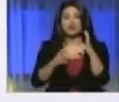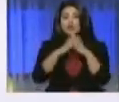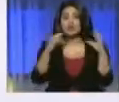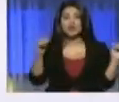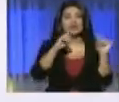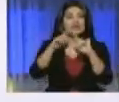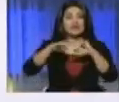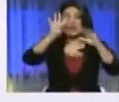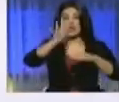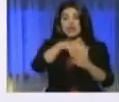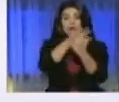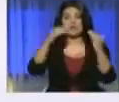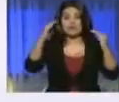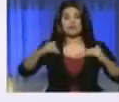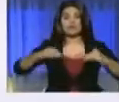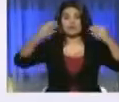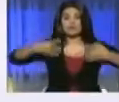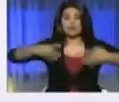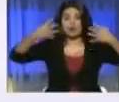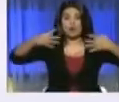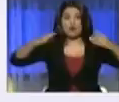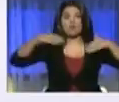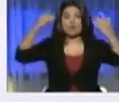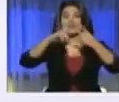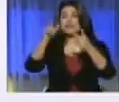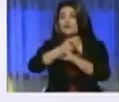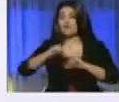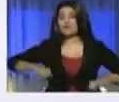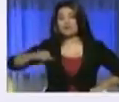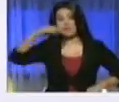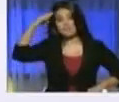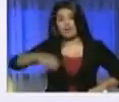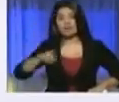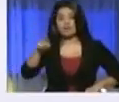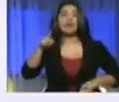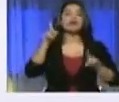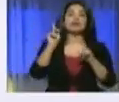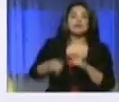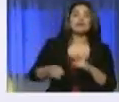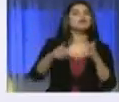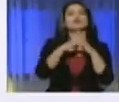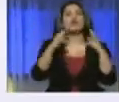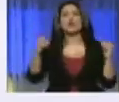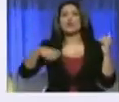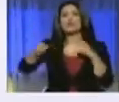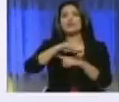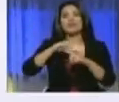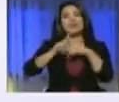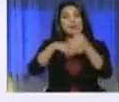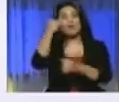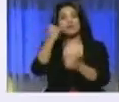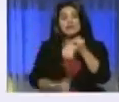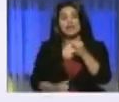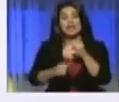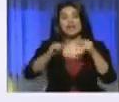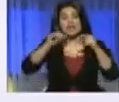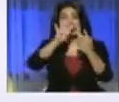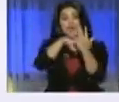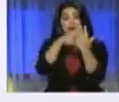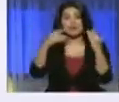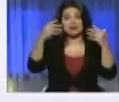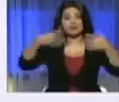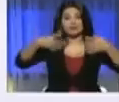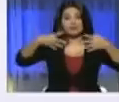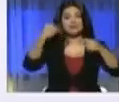de los trabajadores públicos de la Fuerza Armada Nacional Bolivariana, y después eso va a impactar el resto de las tablas de los